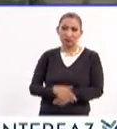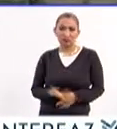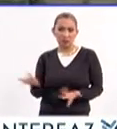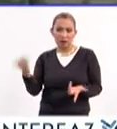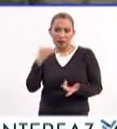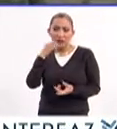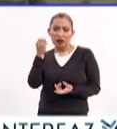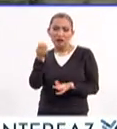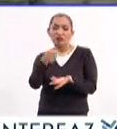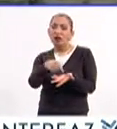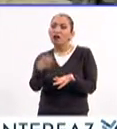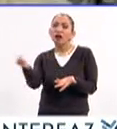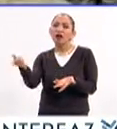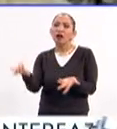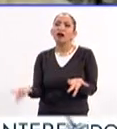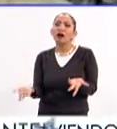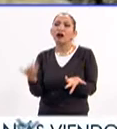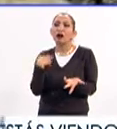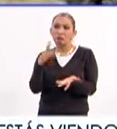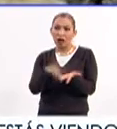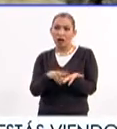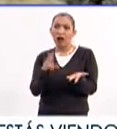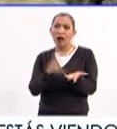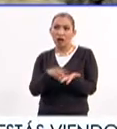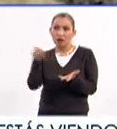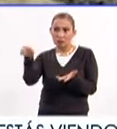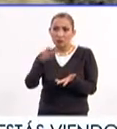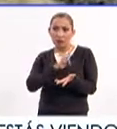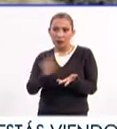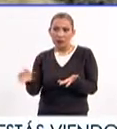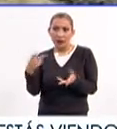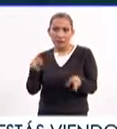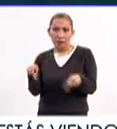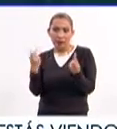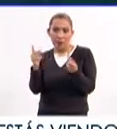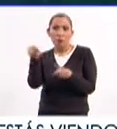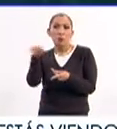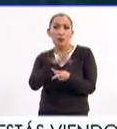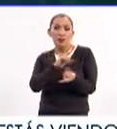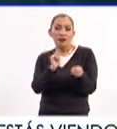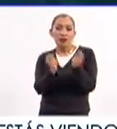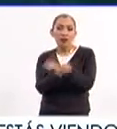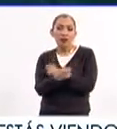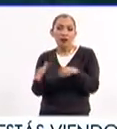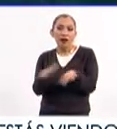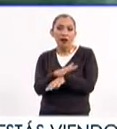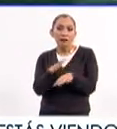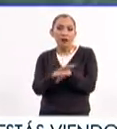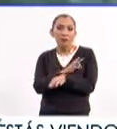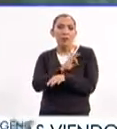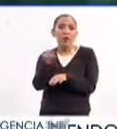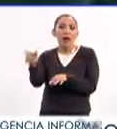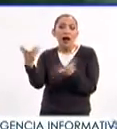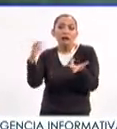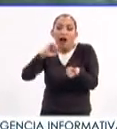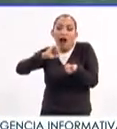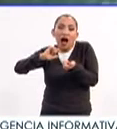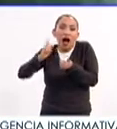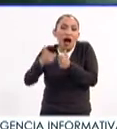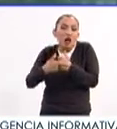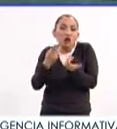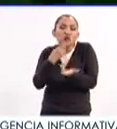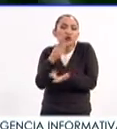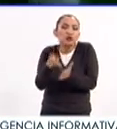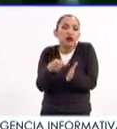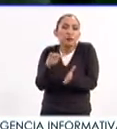el residuo que usted tiene, tiene valor, usted lo puede vender, lo puede transformar, puede hacer con él alguna otra